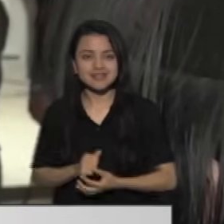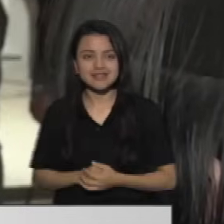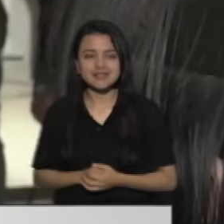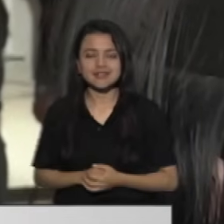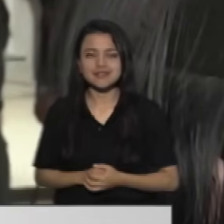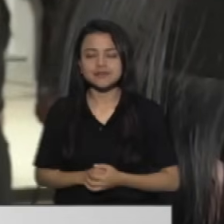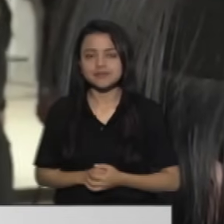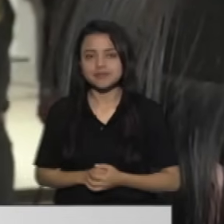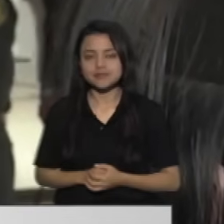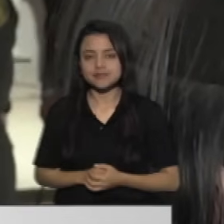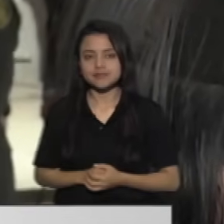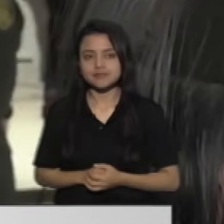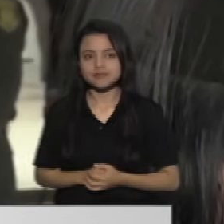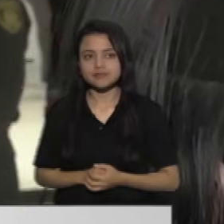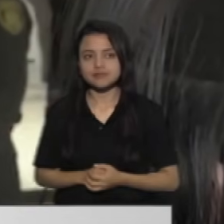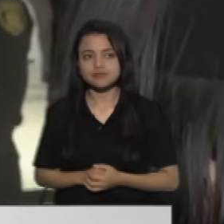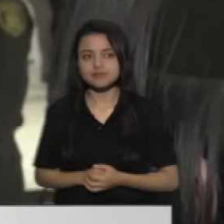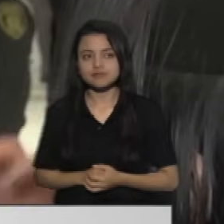de seguir